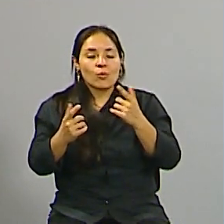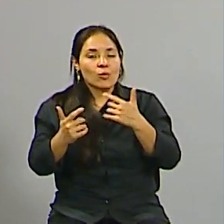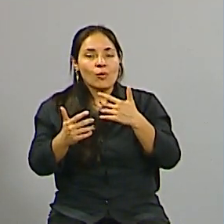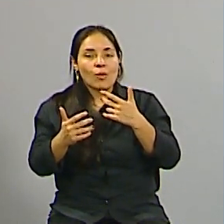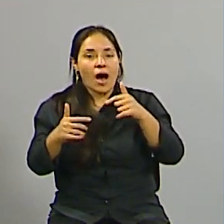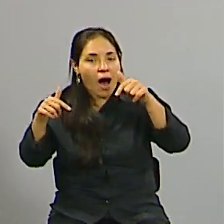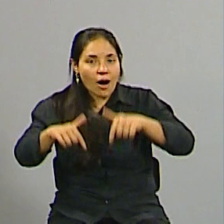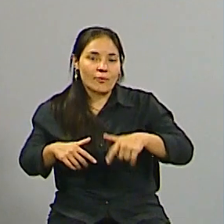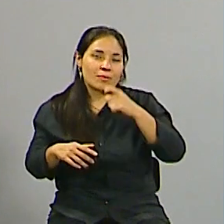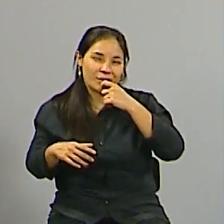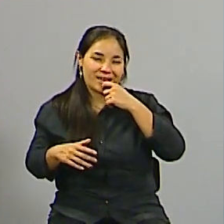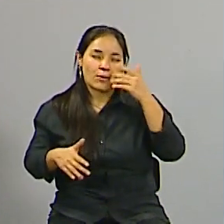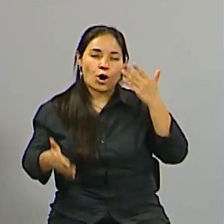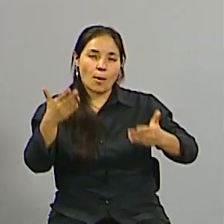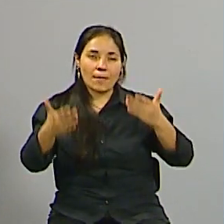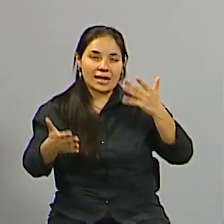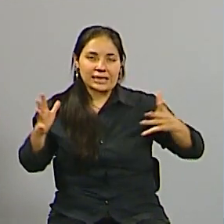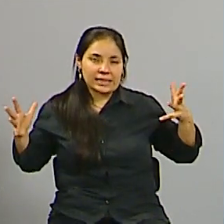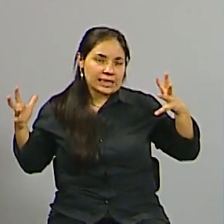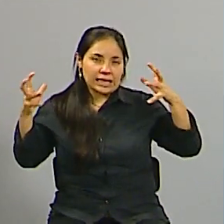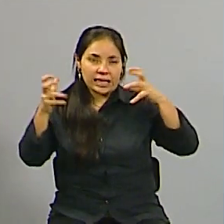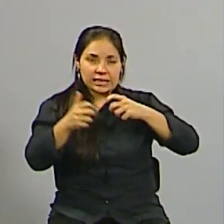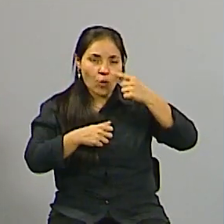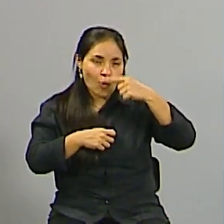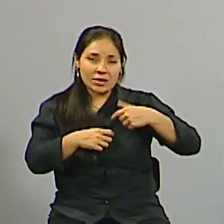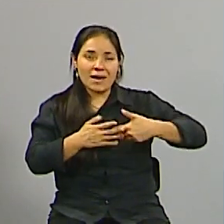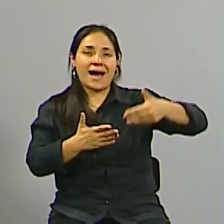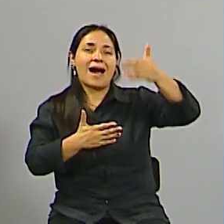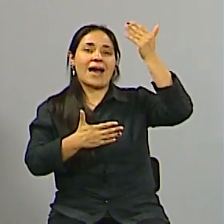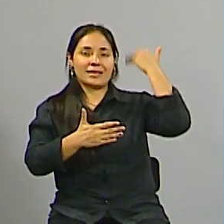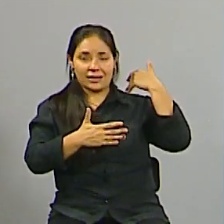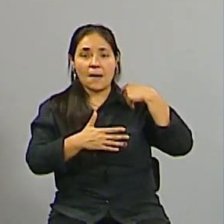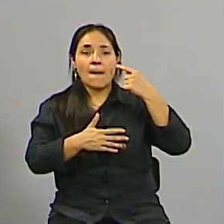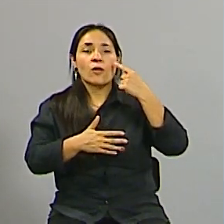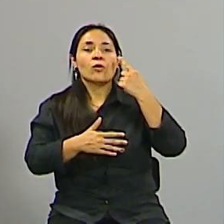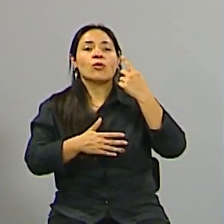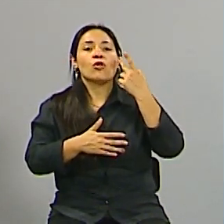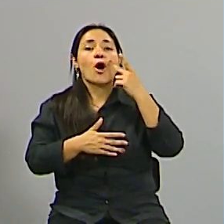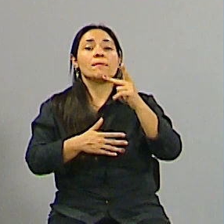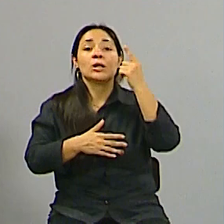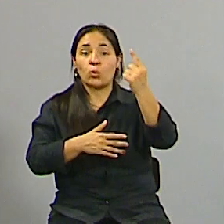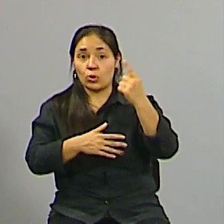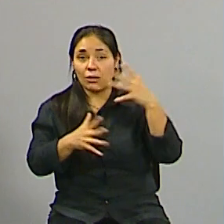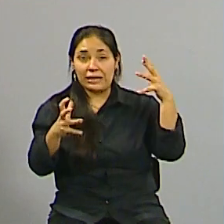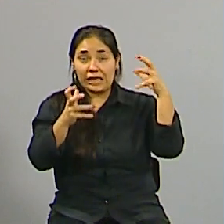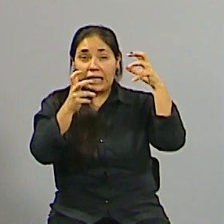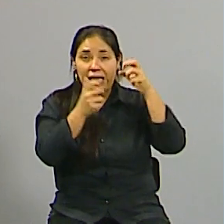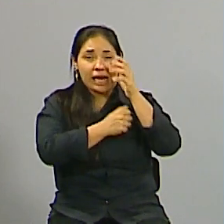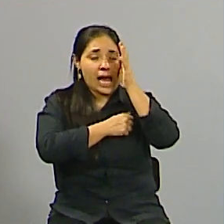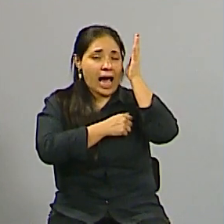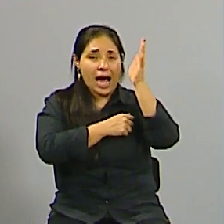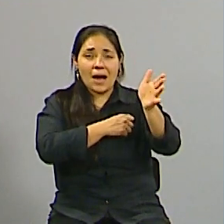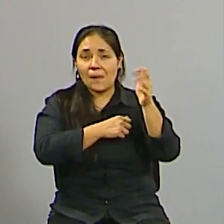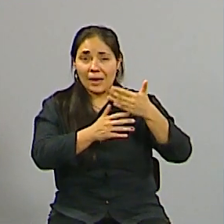de la última crisis catastrófica que tuvimos en el país, me estoy refiriendo a la crisis del 2001, ¿sí? Sí. Si